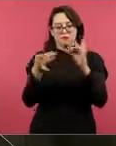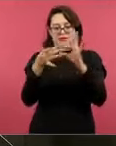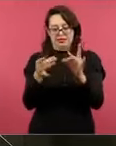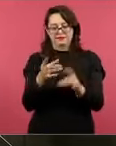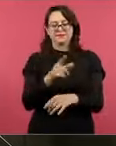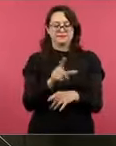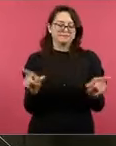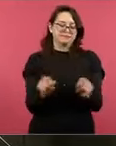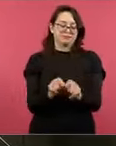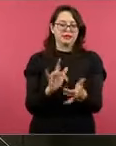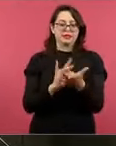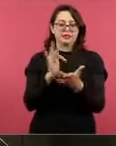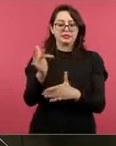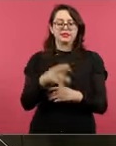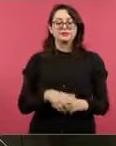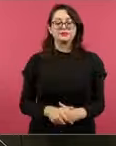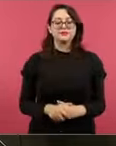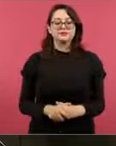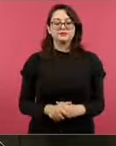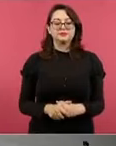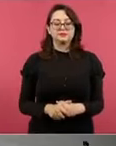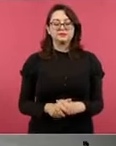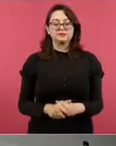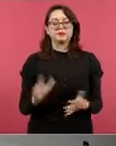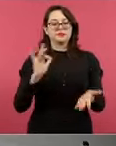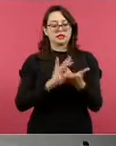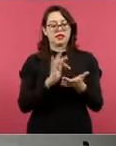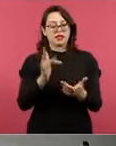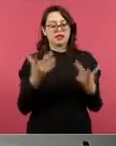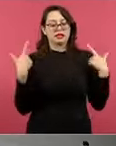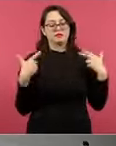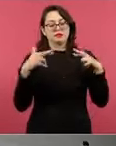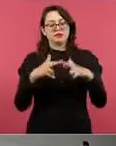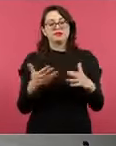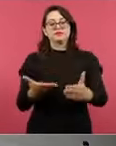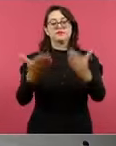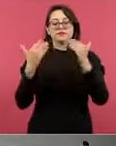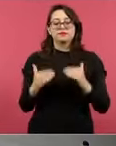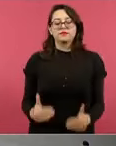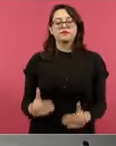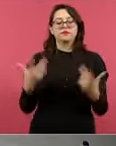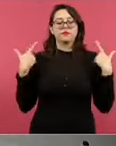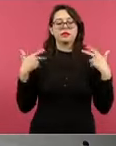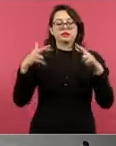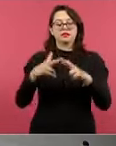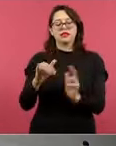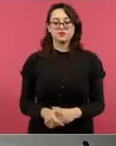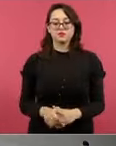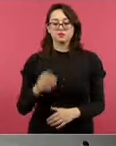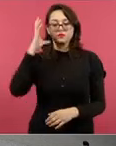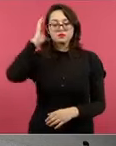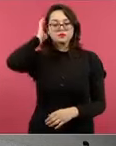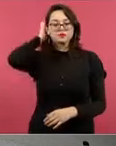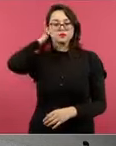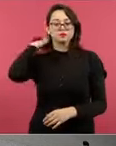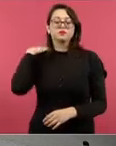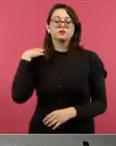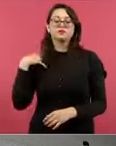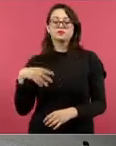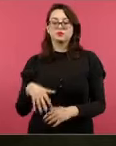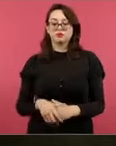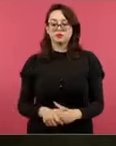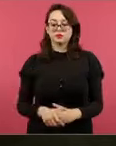gracias. Gracias, maestra. Damos la palabra a la maestra Isabel Camargo Cesárea. Buenas